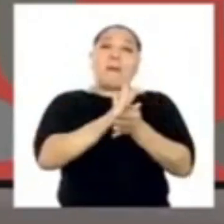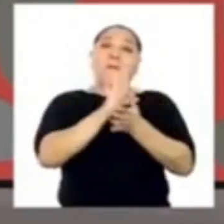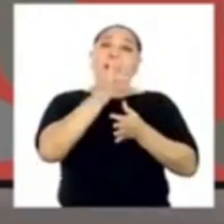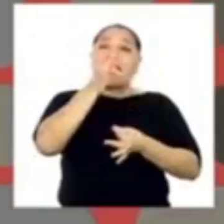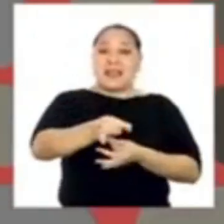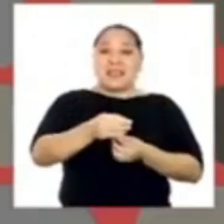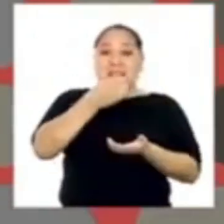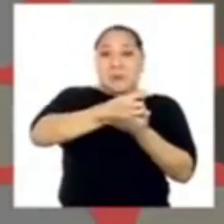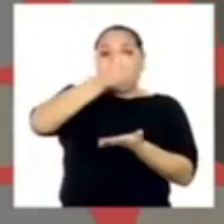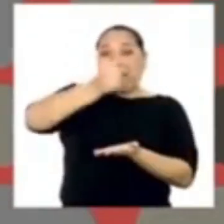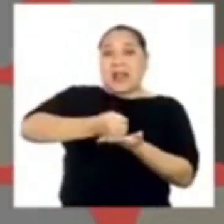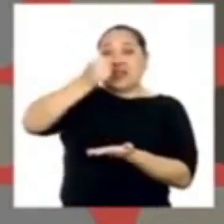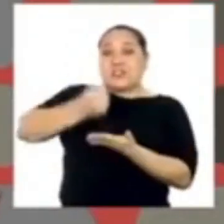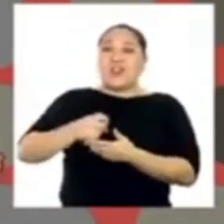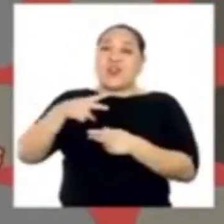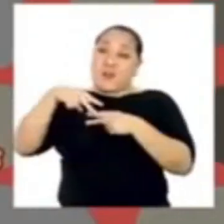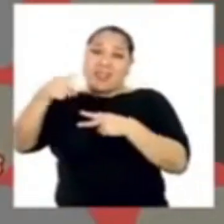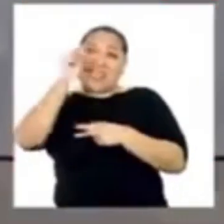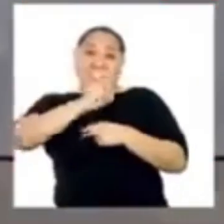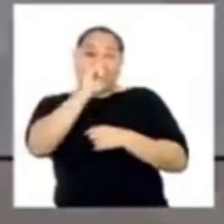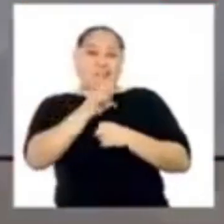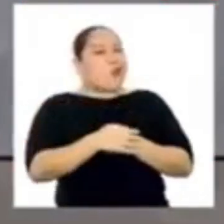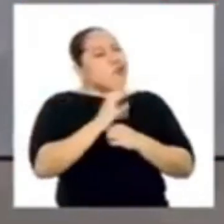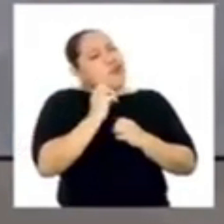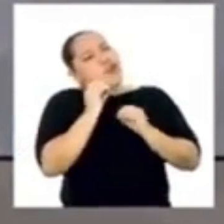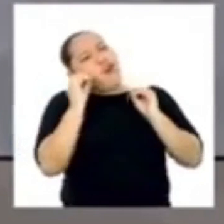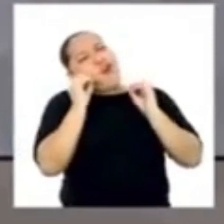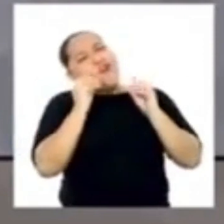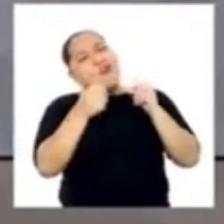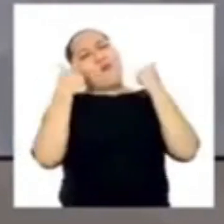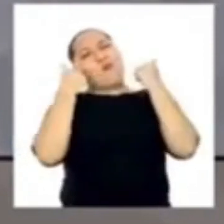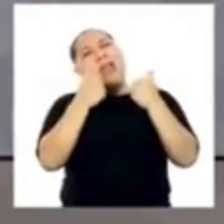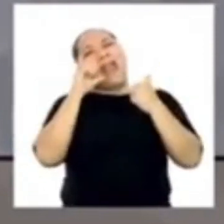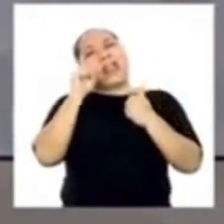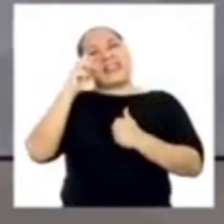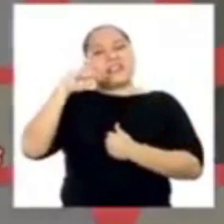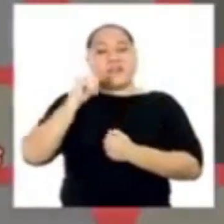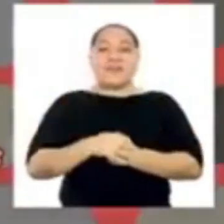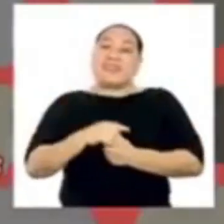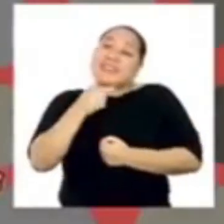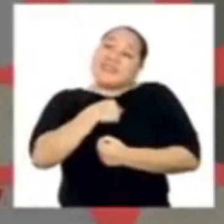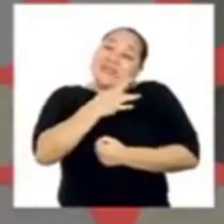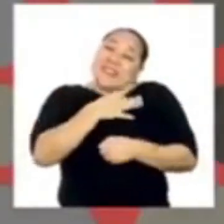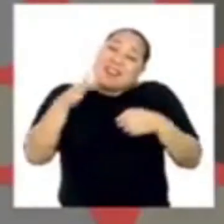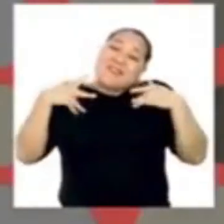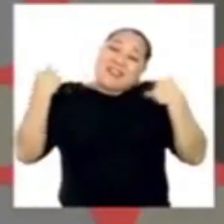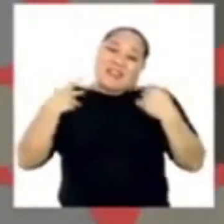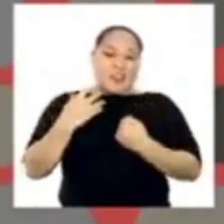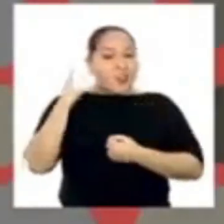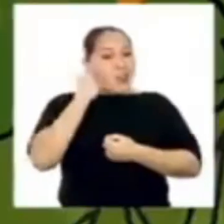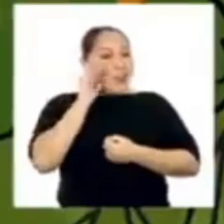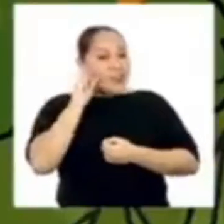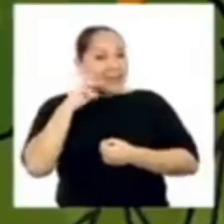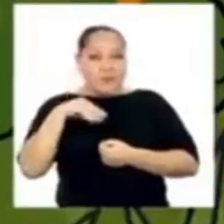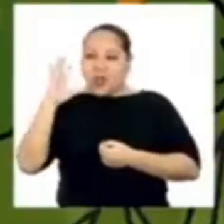y plásticos. Los vecinos lo están usando. ¡Cocó! ¡Qué bueno, Sammy! Sí, estoy muy